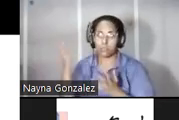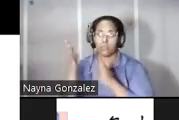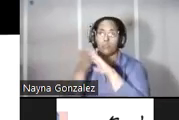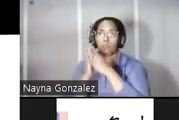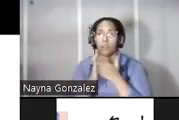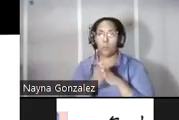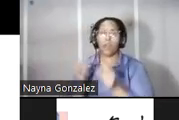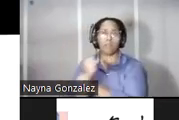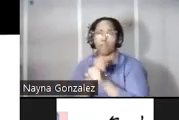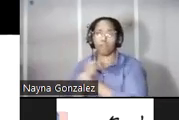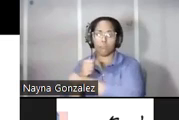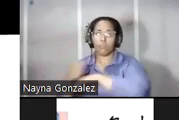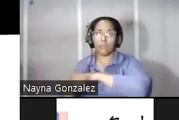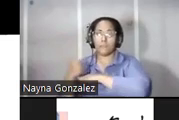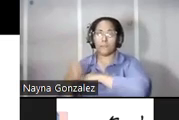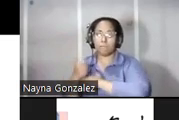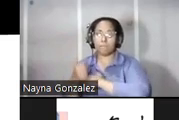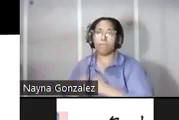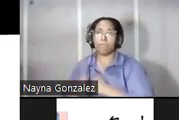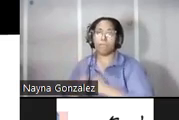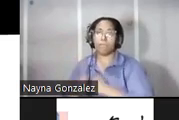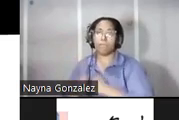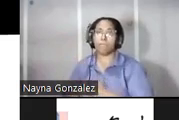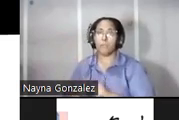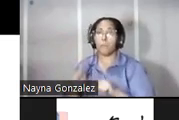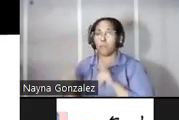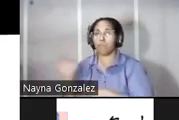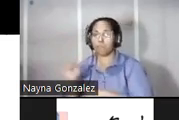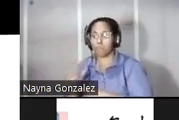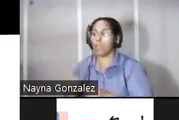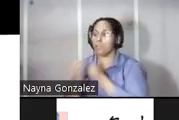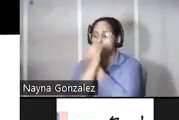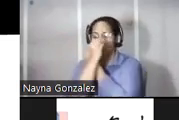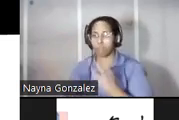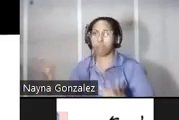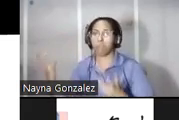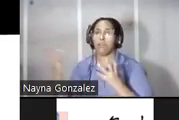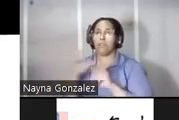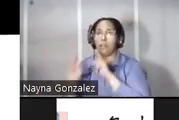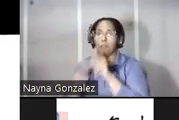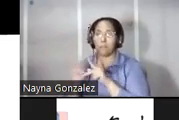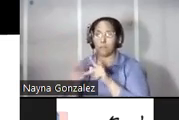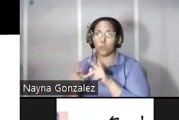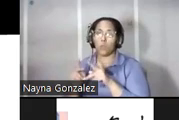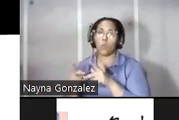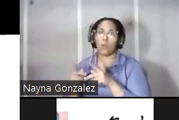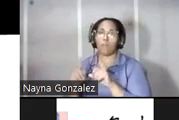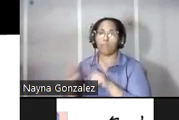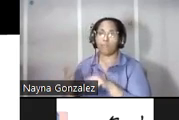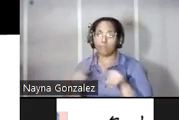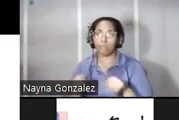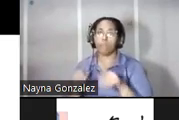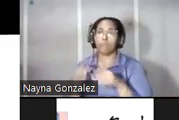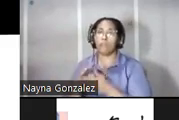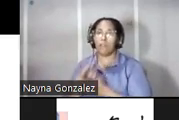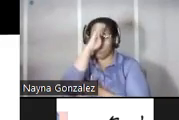pueblo aprenda a defenderse del peligro. Sobre todo, se exhortaba a que hubiese más personal que visitara a los